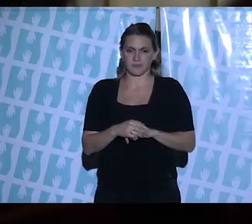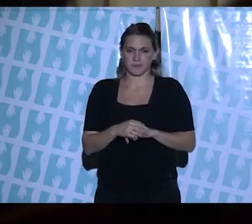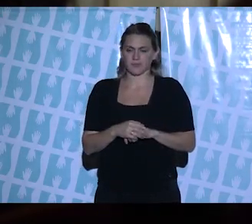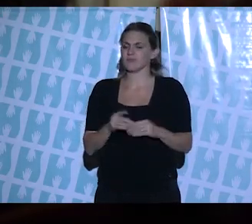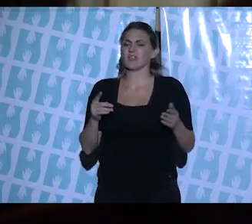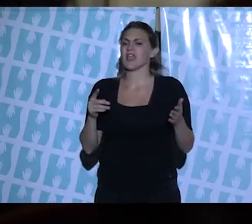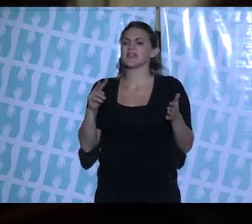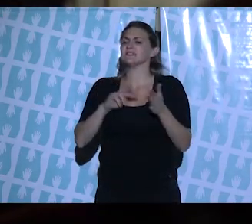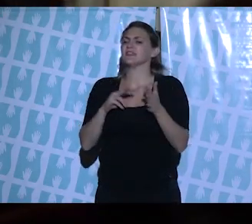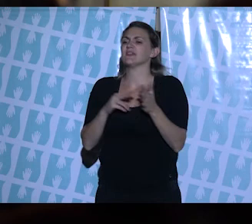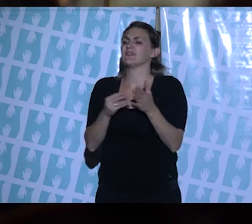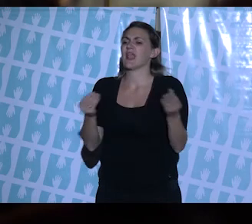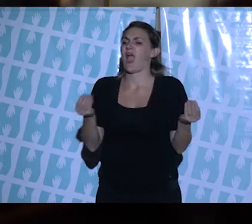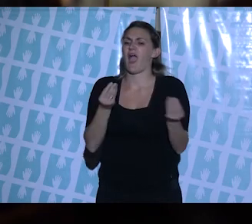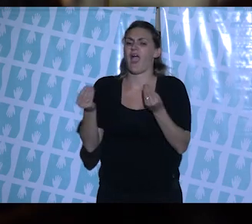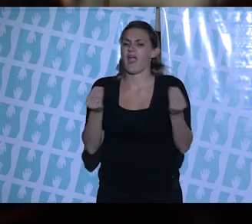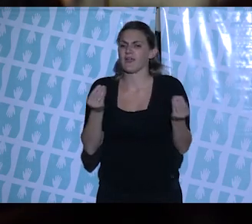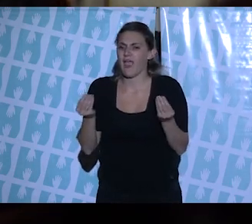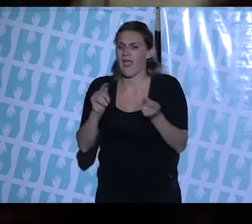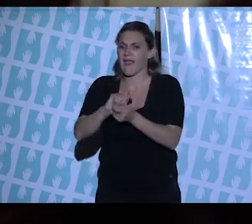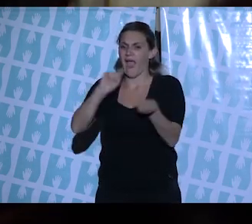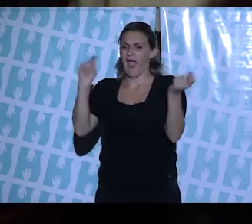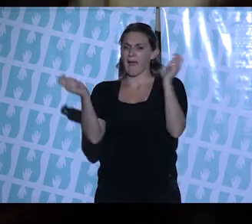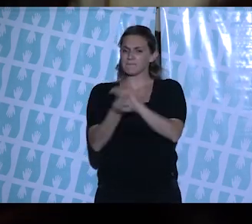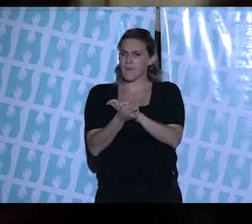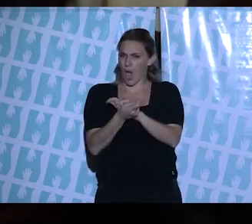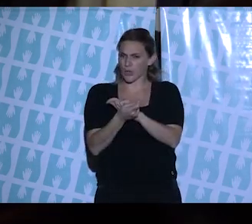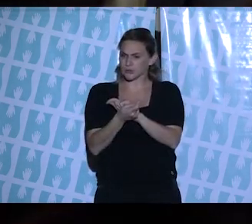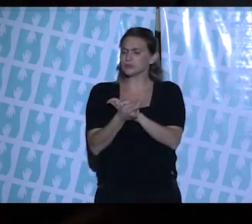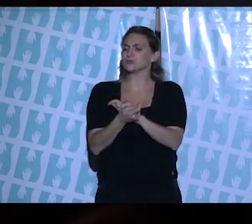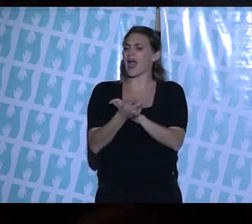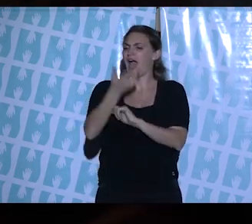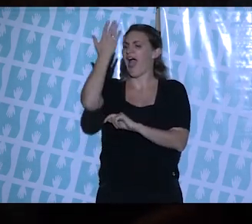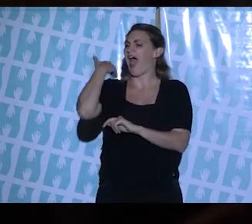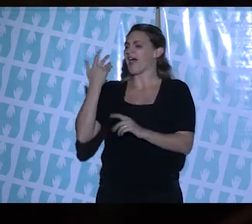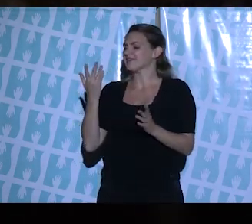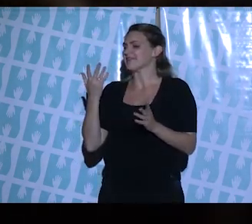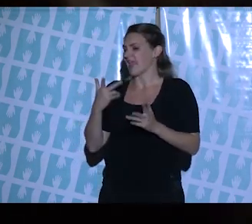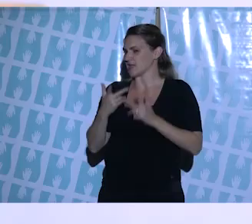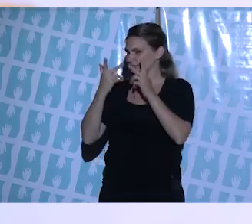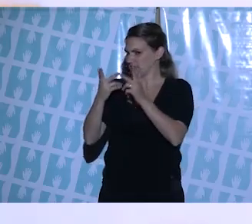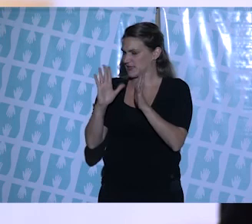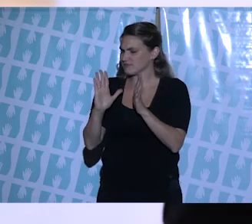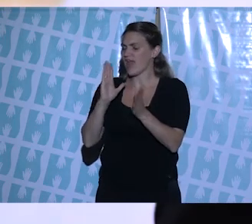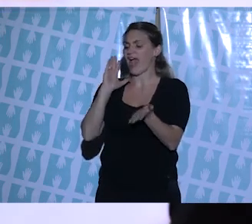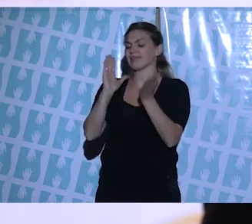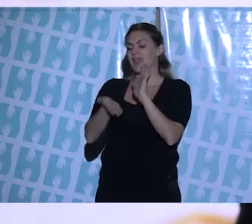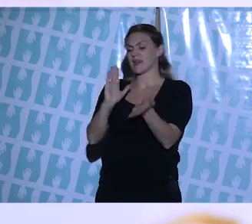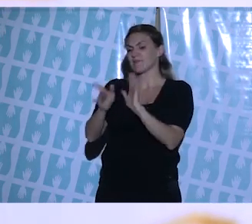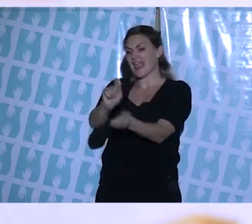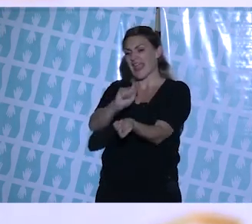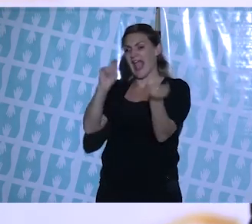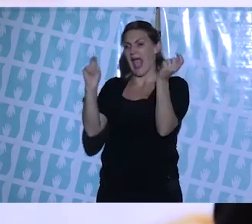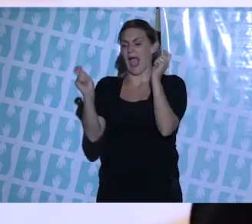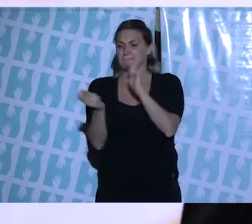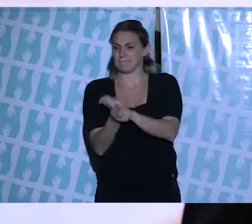¿Qué significa esto? Yo ya les introduje el concepto previamente, y terapias modificadoras de la enfermedad